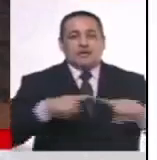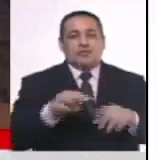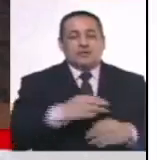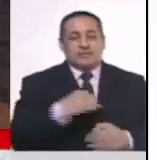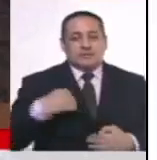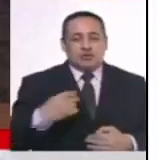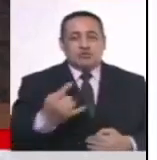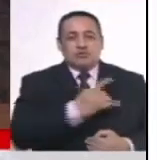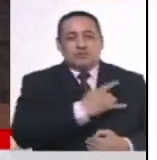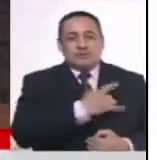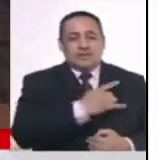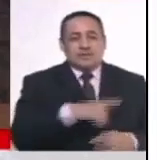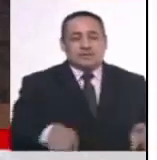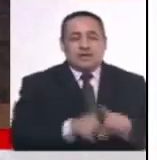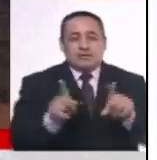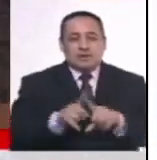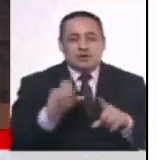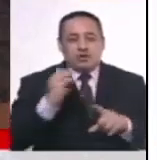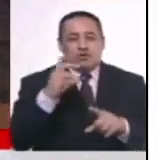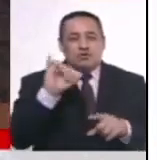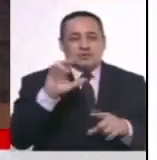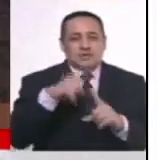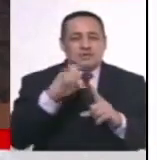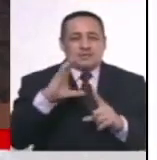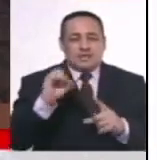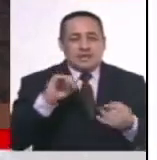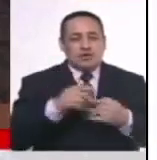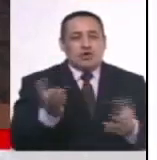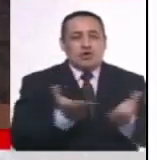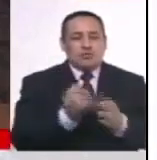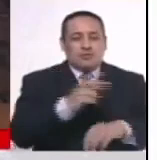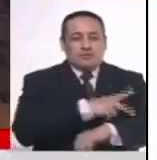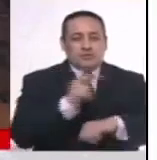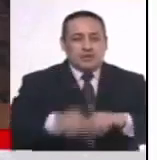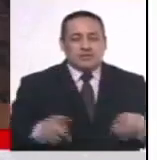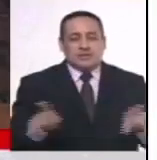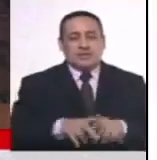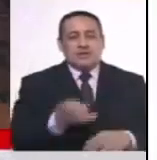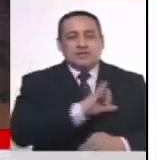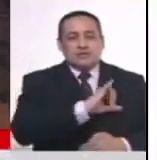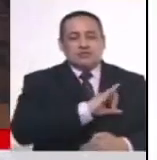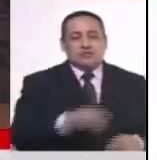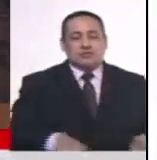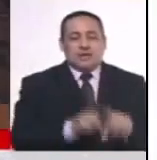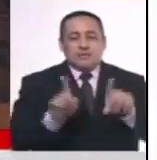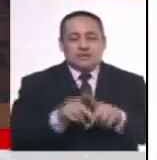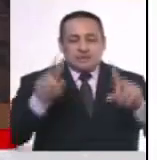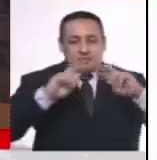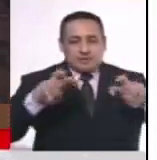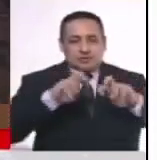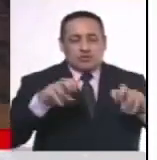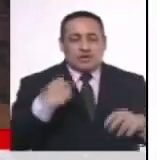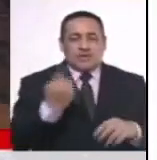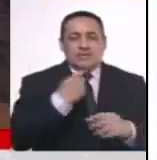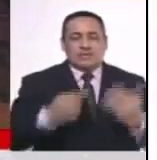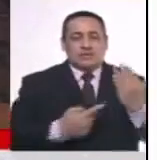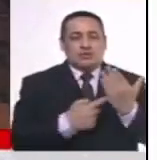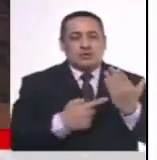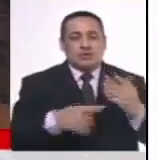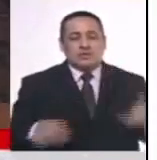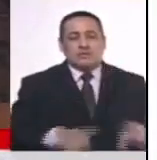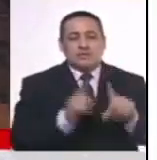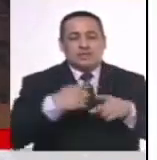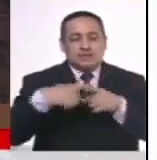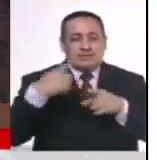ministerios, las universidades, CONCITEP, colegios profesionales, instituciones de investigación tecnológica